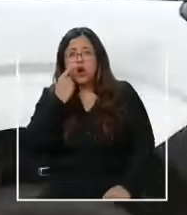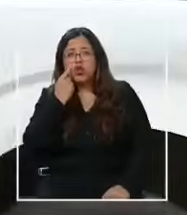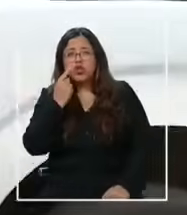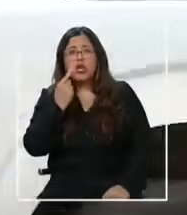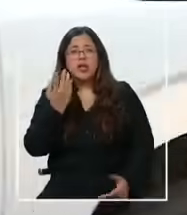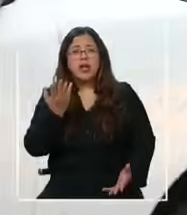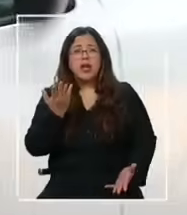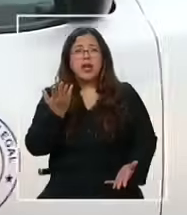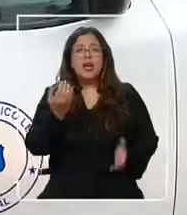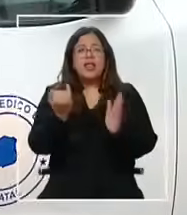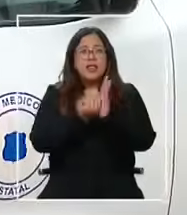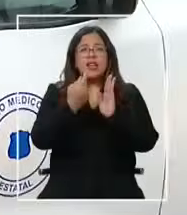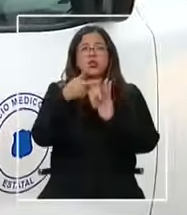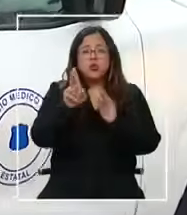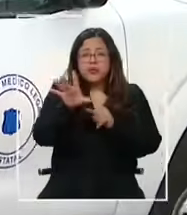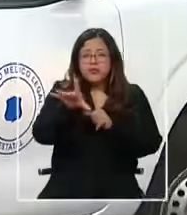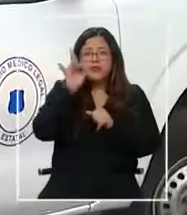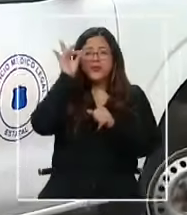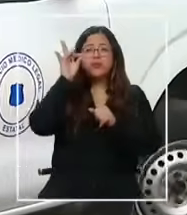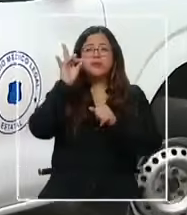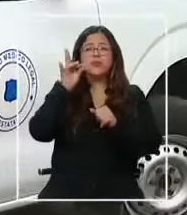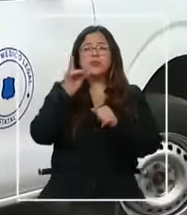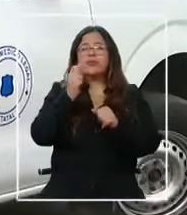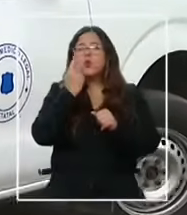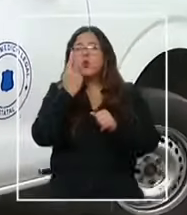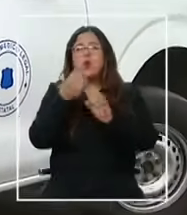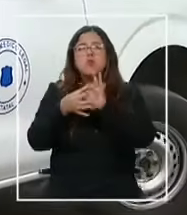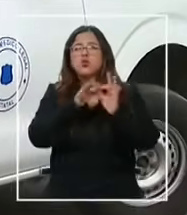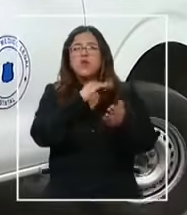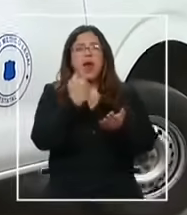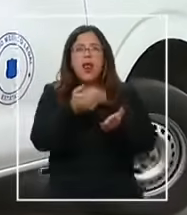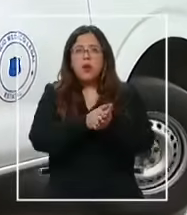certeza y Definir la causa exacta de su